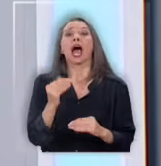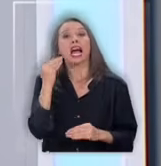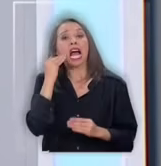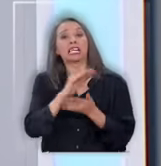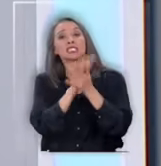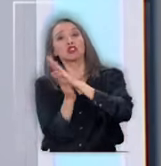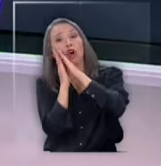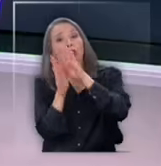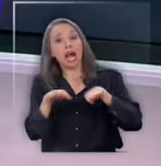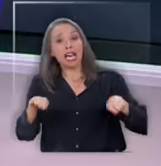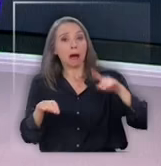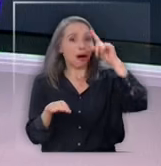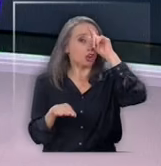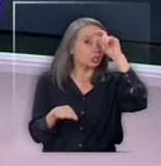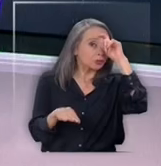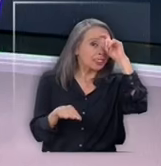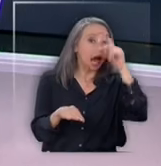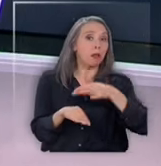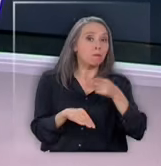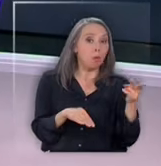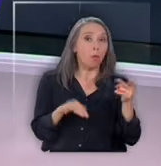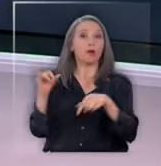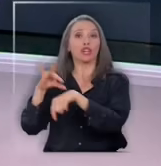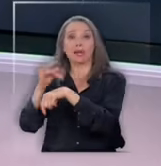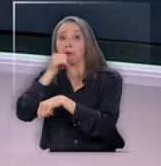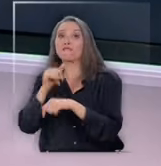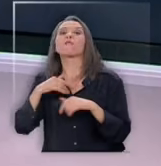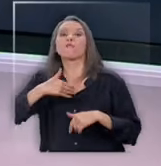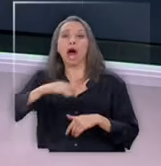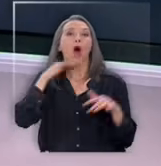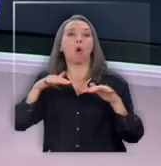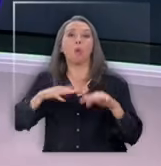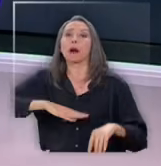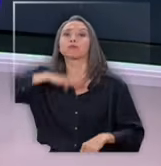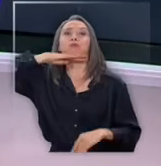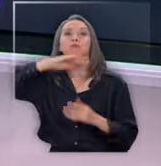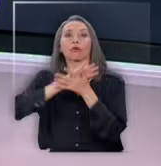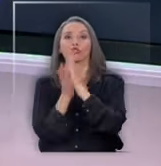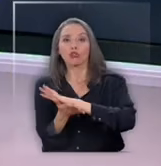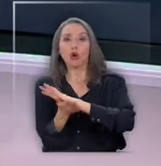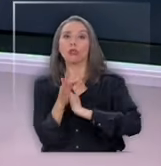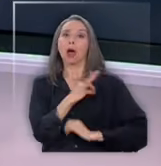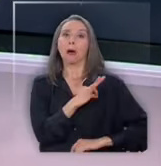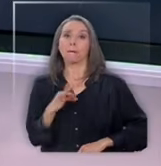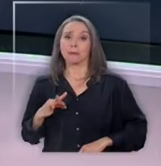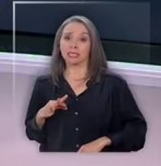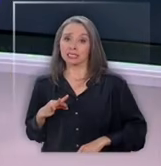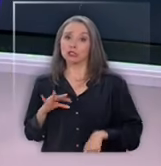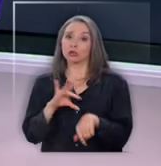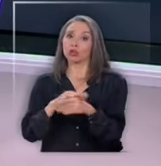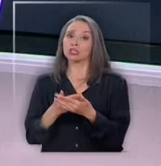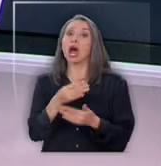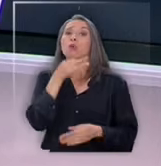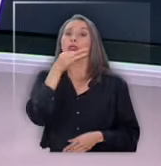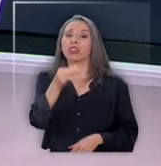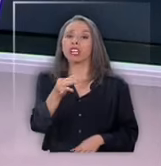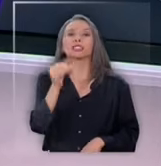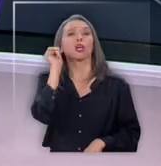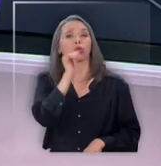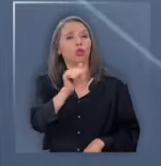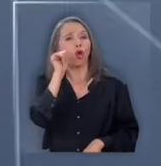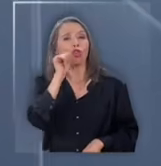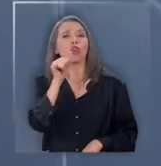región metropolitana ahora el ministro de salud ha sido bien enfático en primer lugar prácticamente todos los días recordar que la letalidad en chile sigue siendo baja